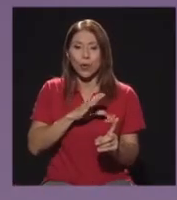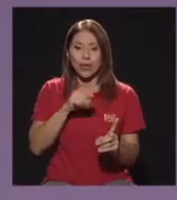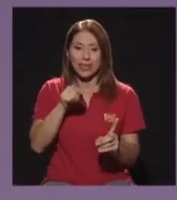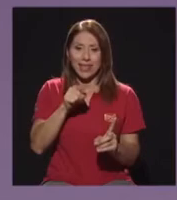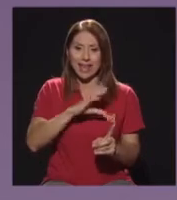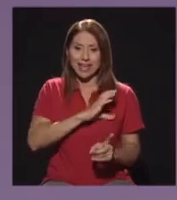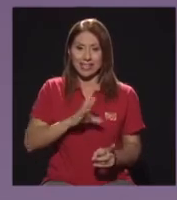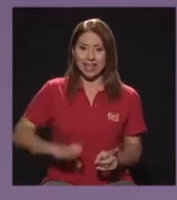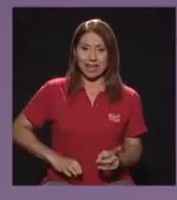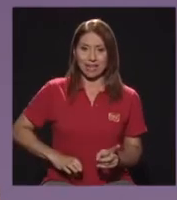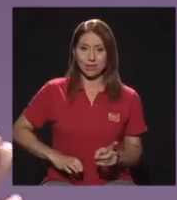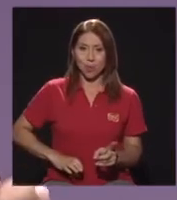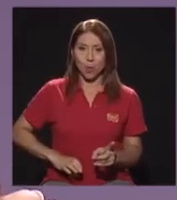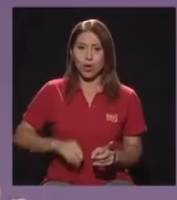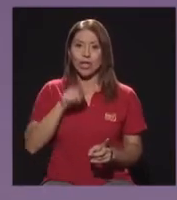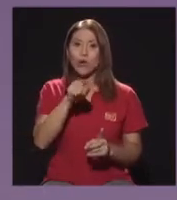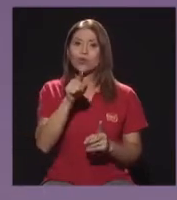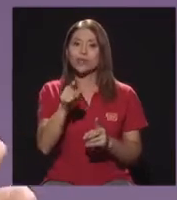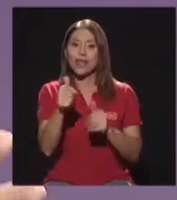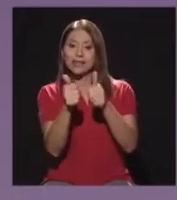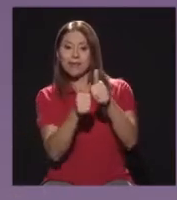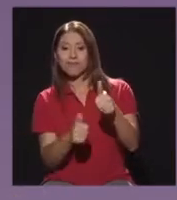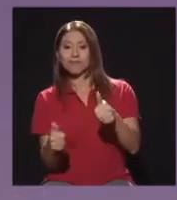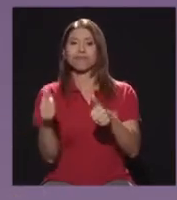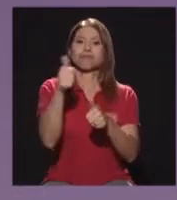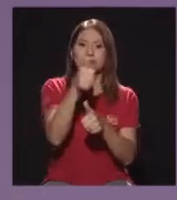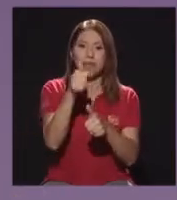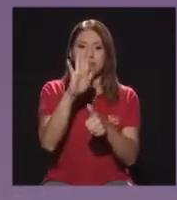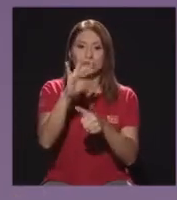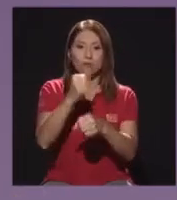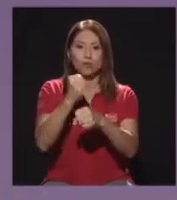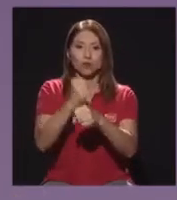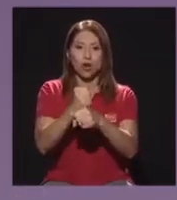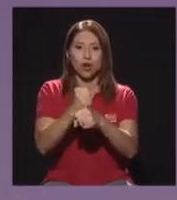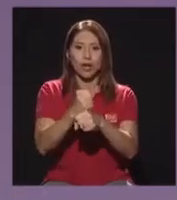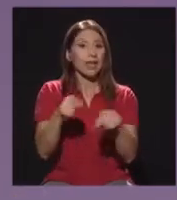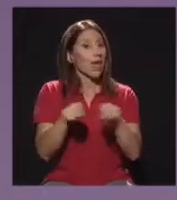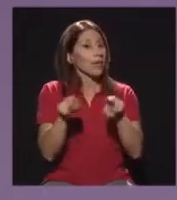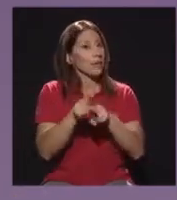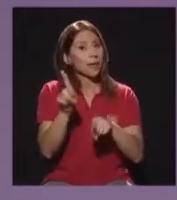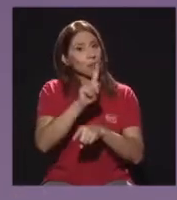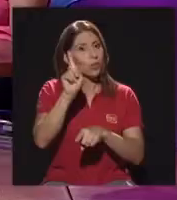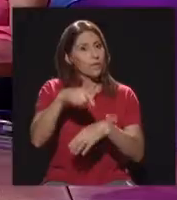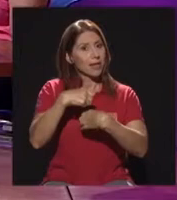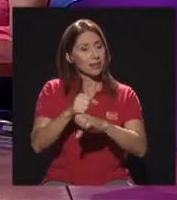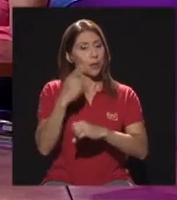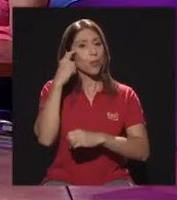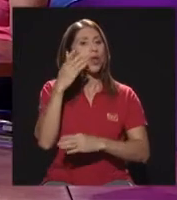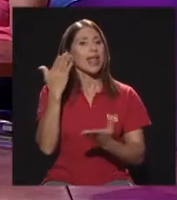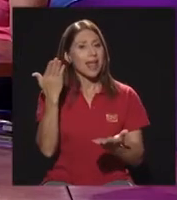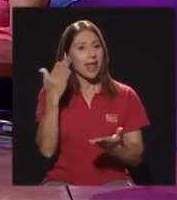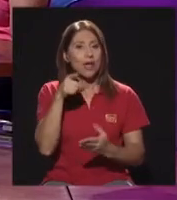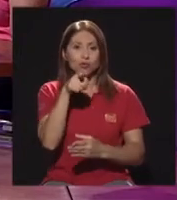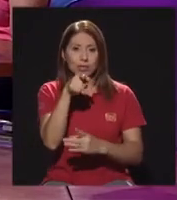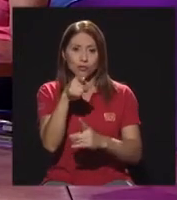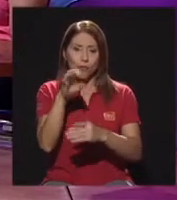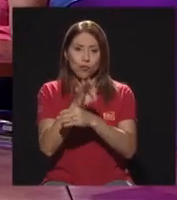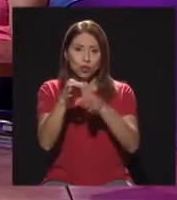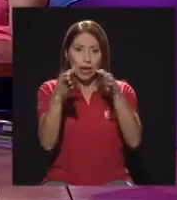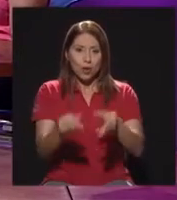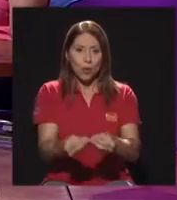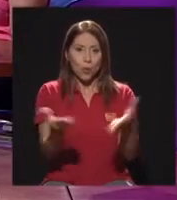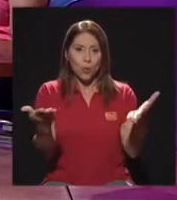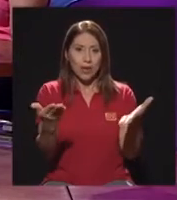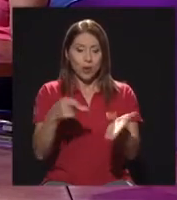delante de su función que además no le compete verdad porque es un funcionario público y le paga el estado le pagamos